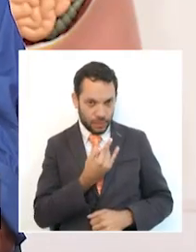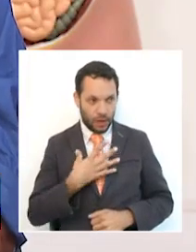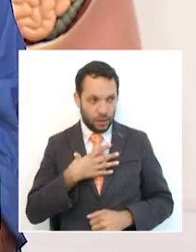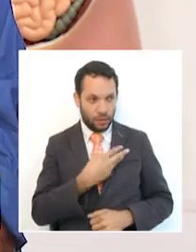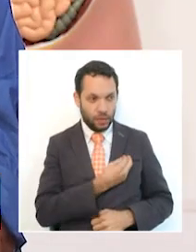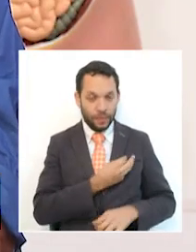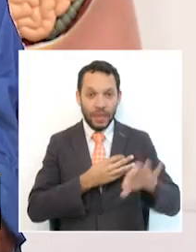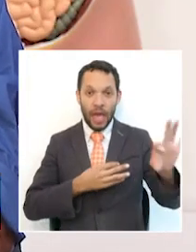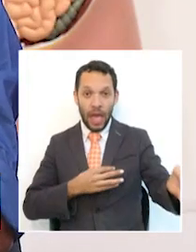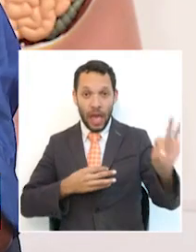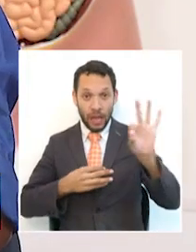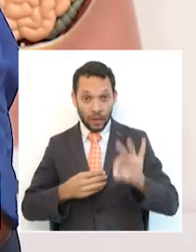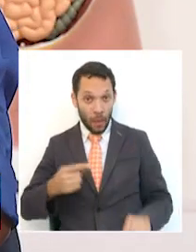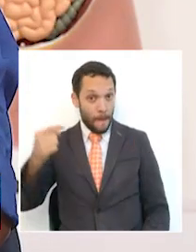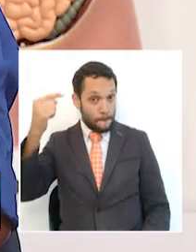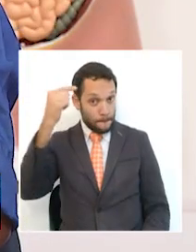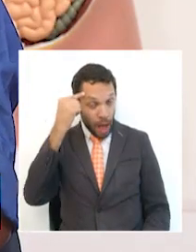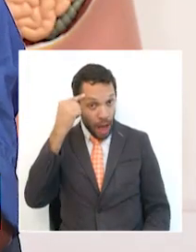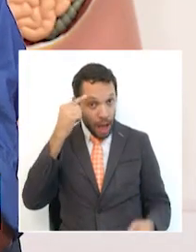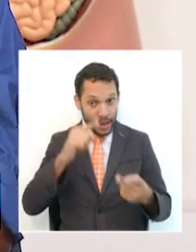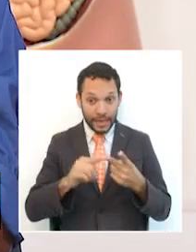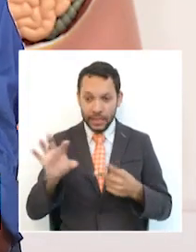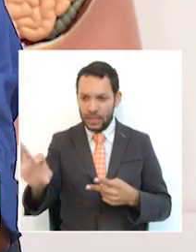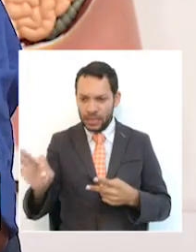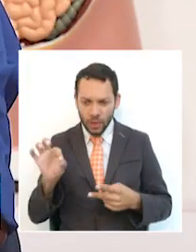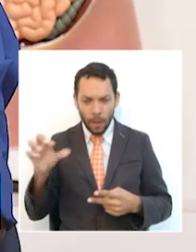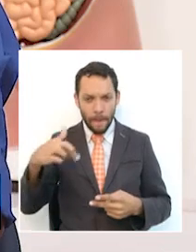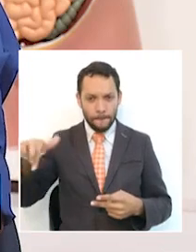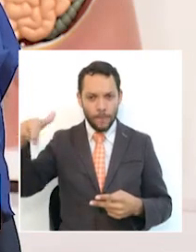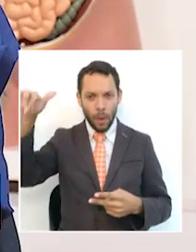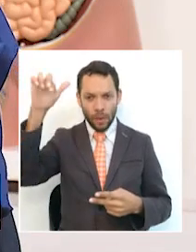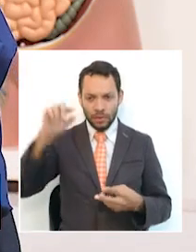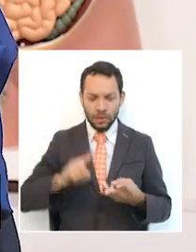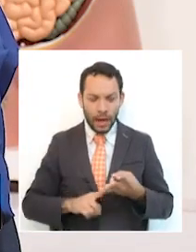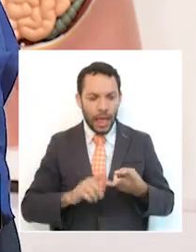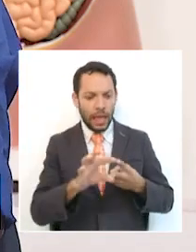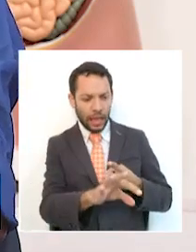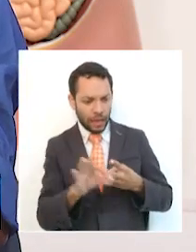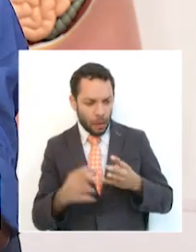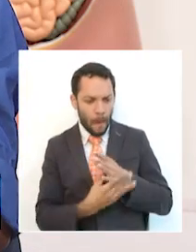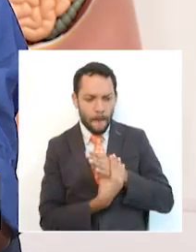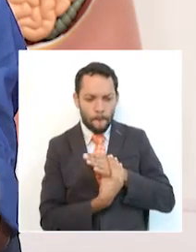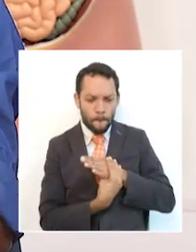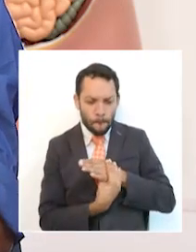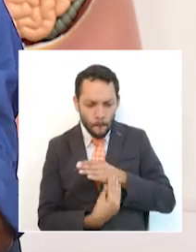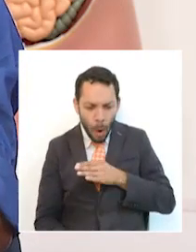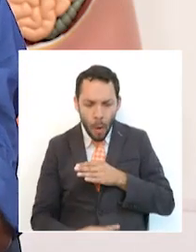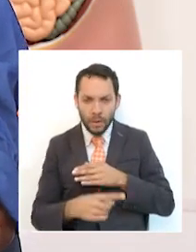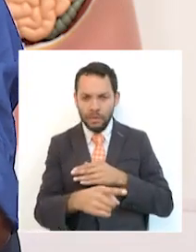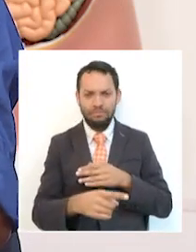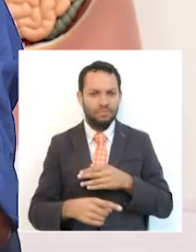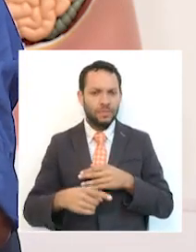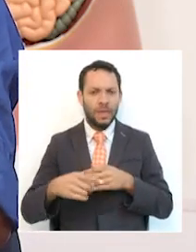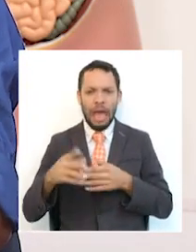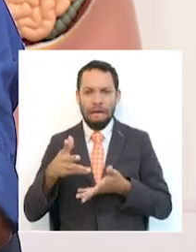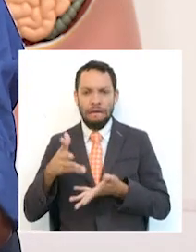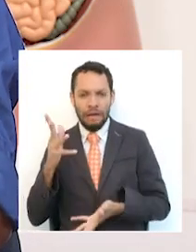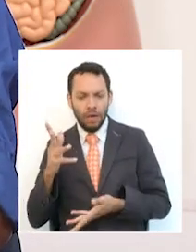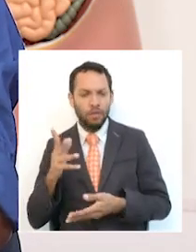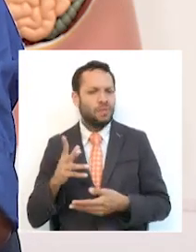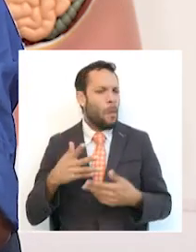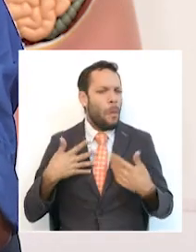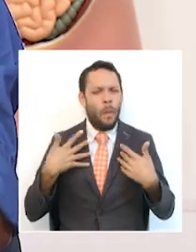al más inteligente al profesional al pobre al rico al que es ignorante esto escoge a cualquiera porque tenemos llamadas